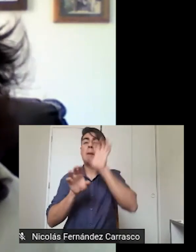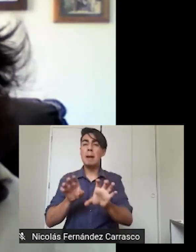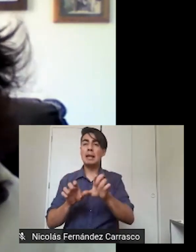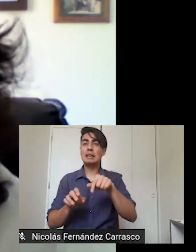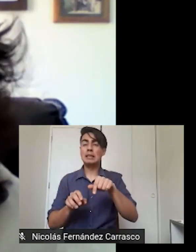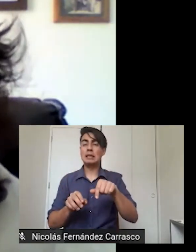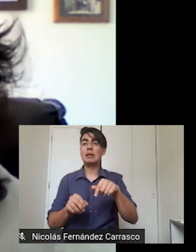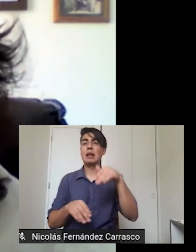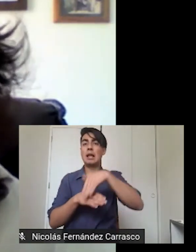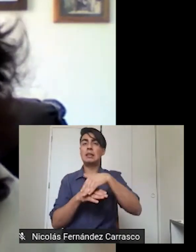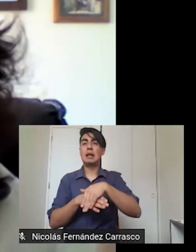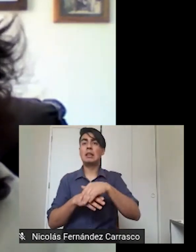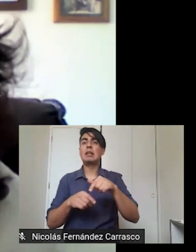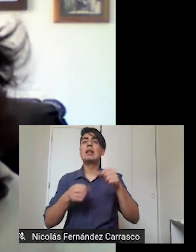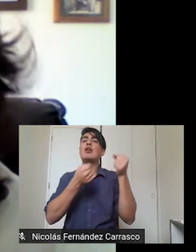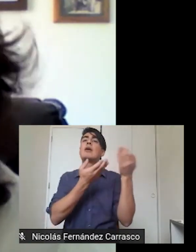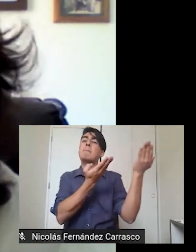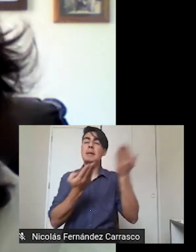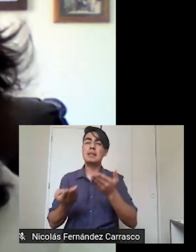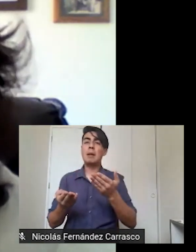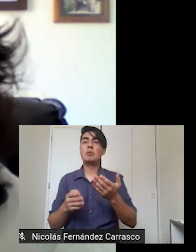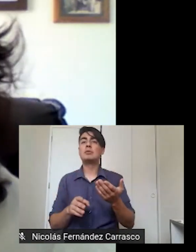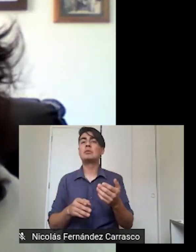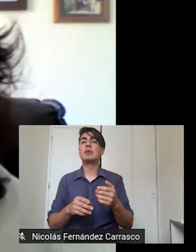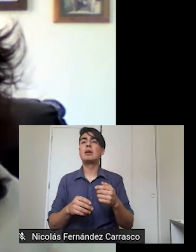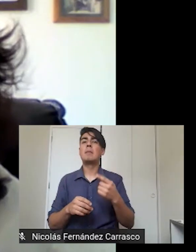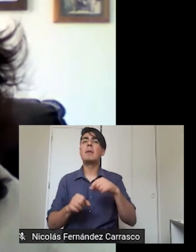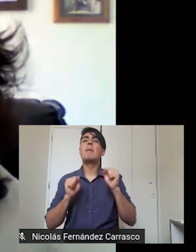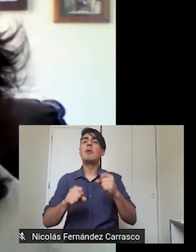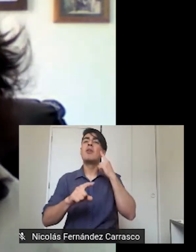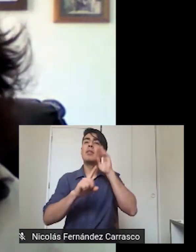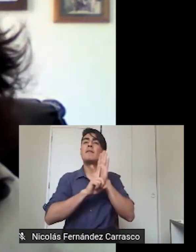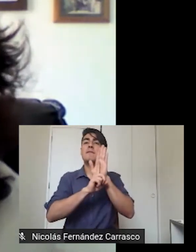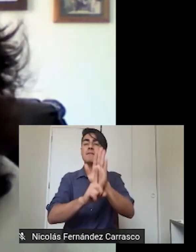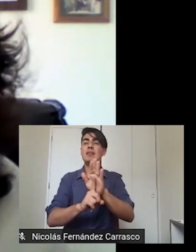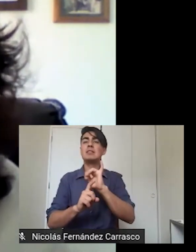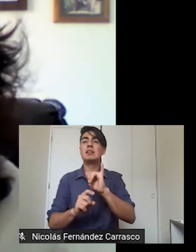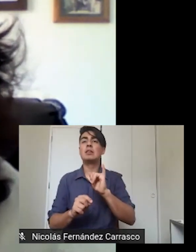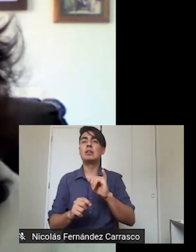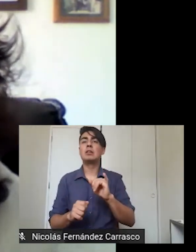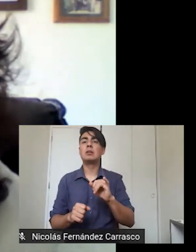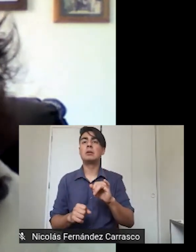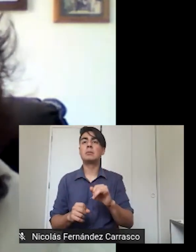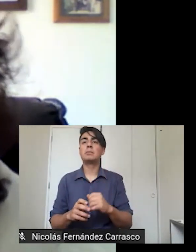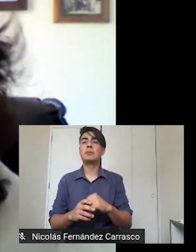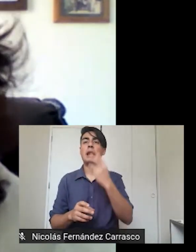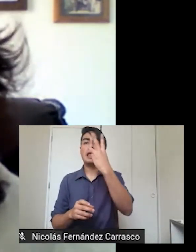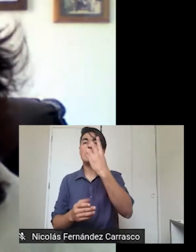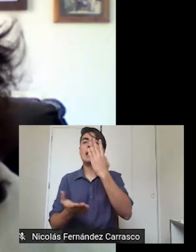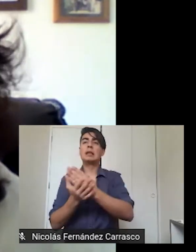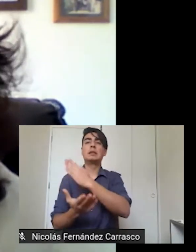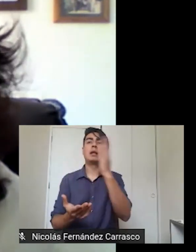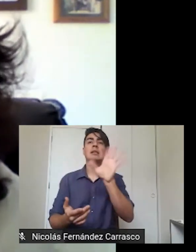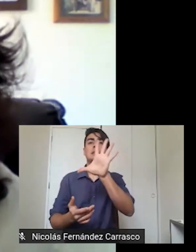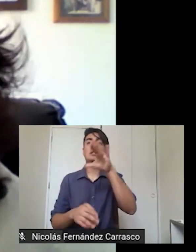del taller, ¿no es cierto? Los invitamos antes a hacer un taller desde las 3 hasta las